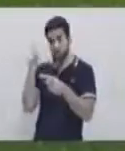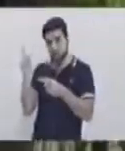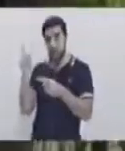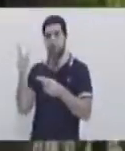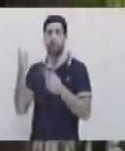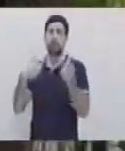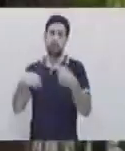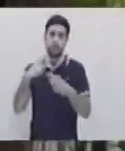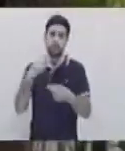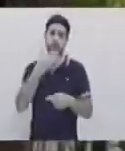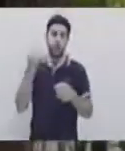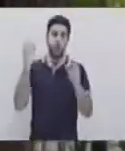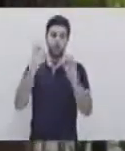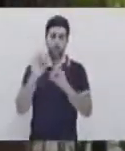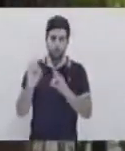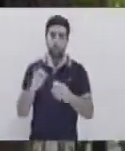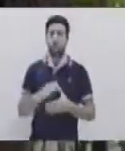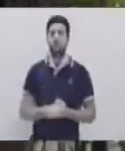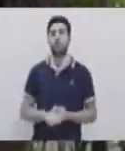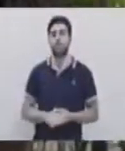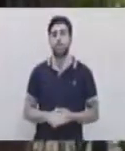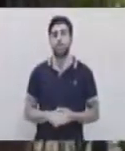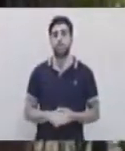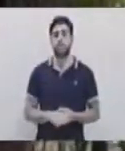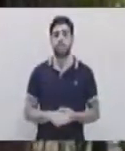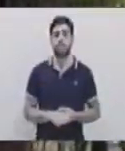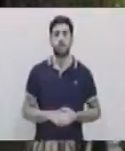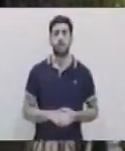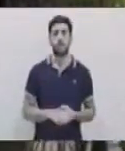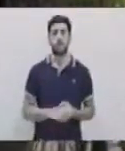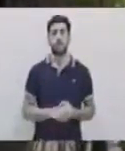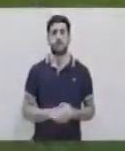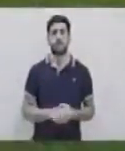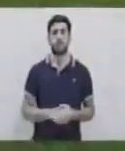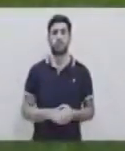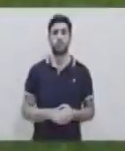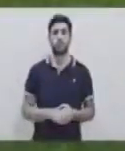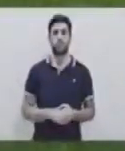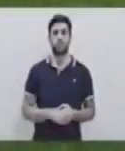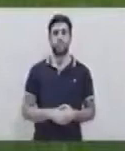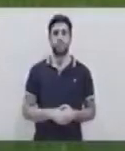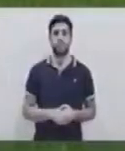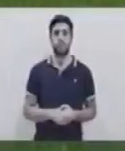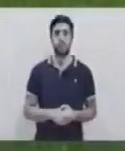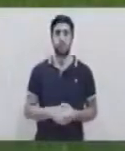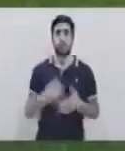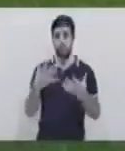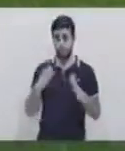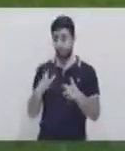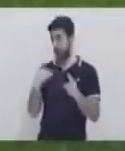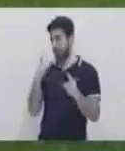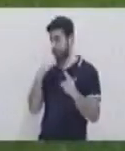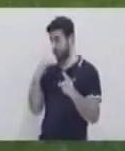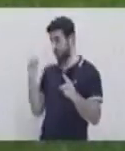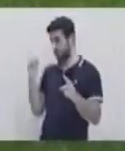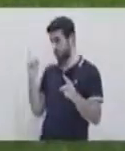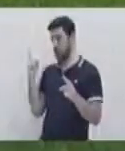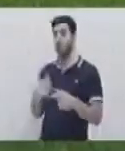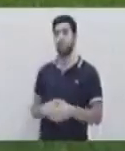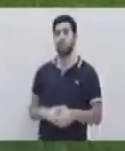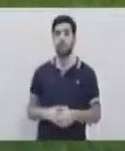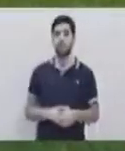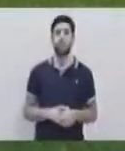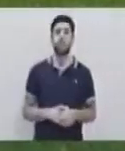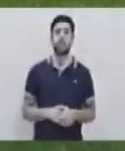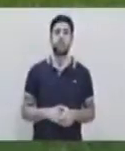animal, y por eso elefante sale de acá, desde la nariz hace una cueva, se puede decir, desde